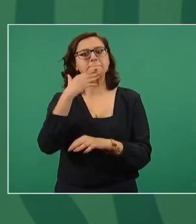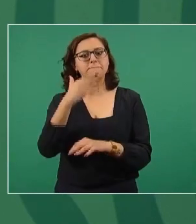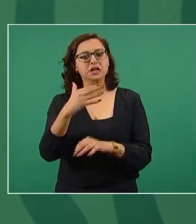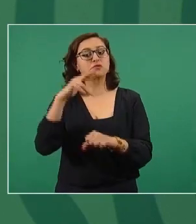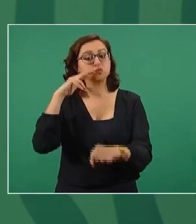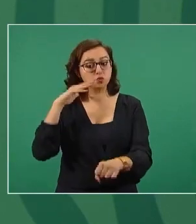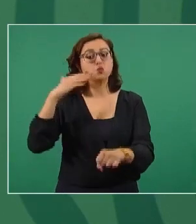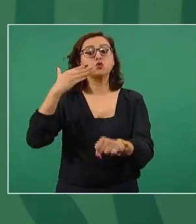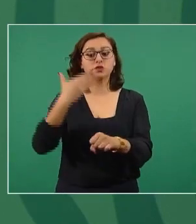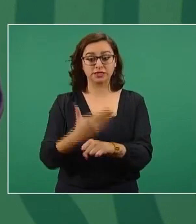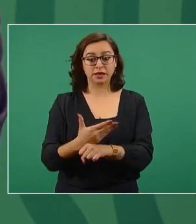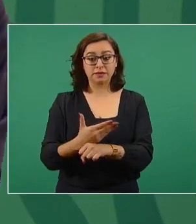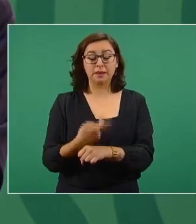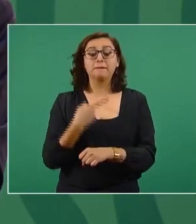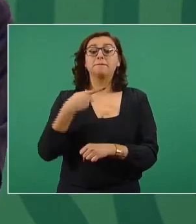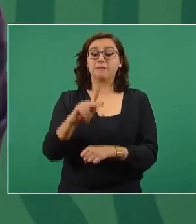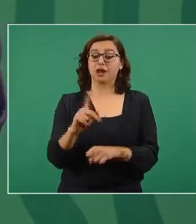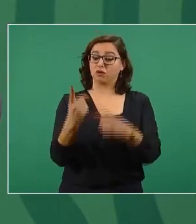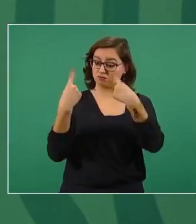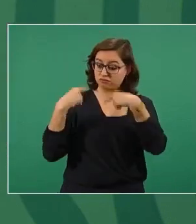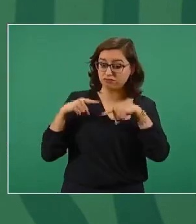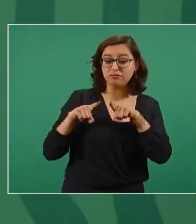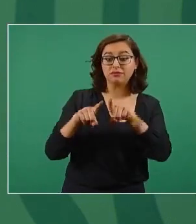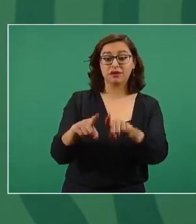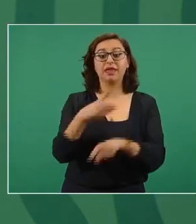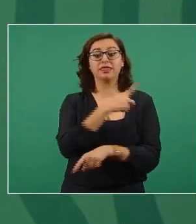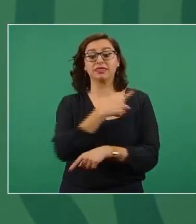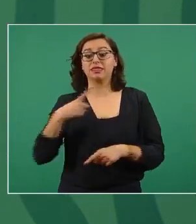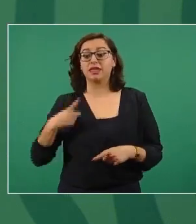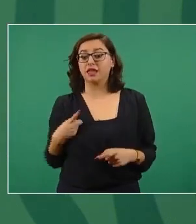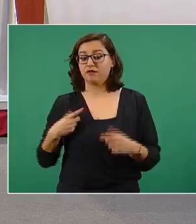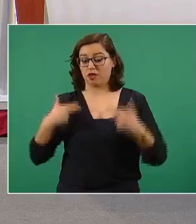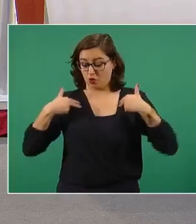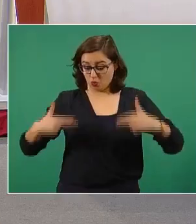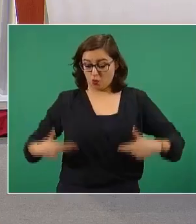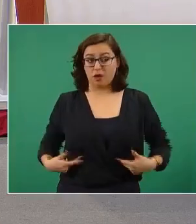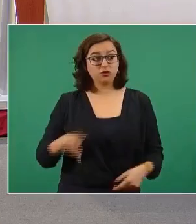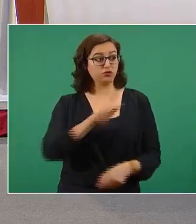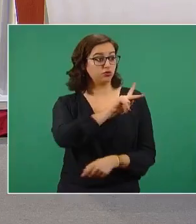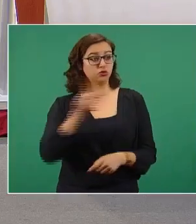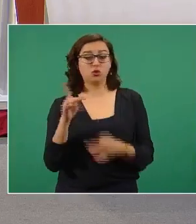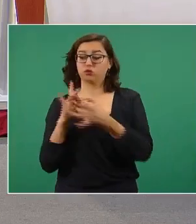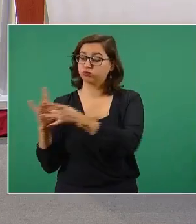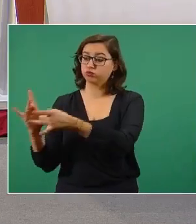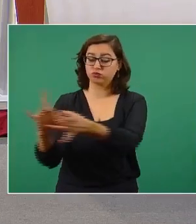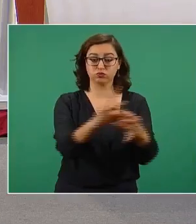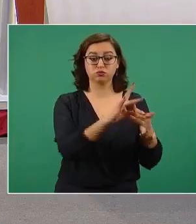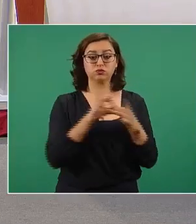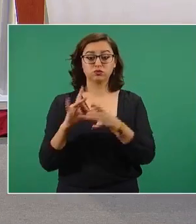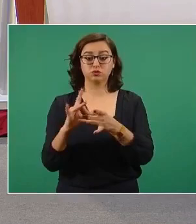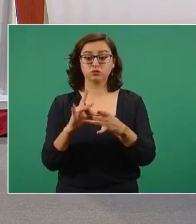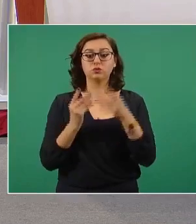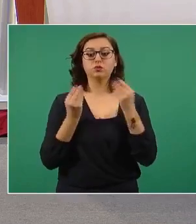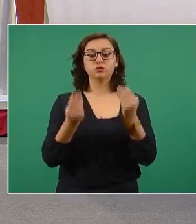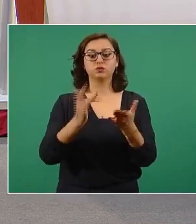prevalecer la fraternidad universal muchas gracias